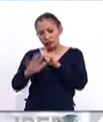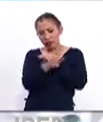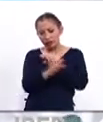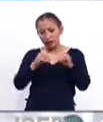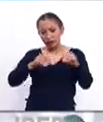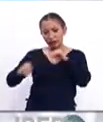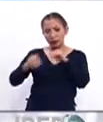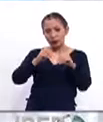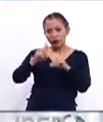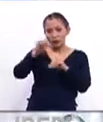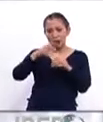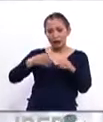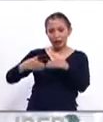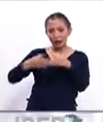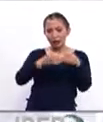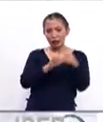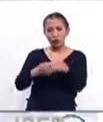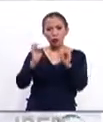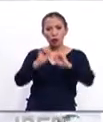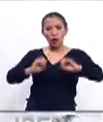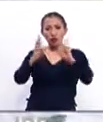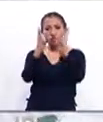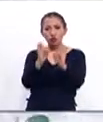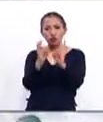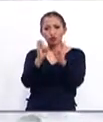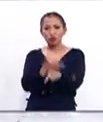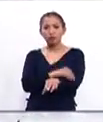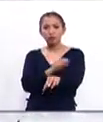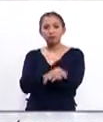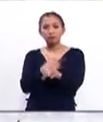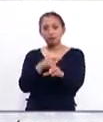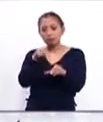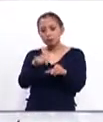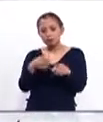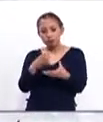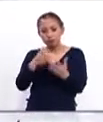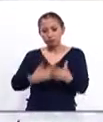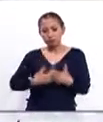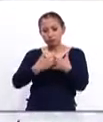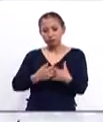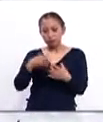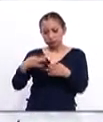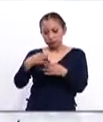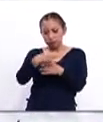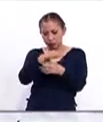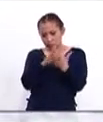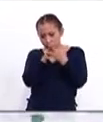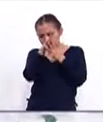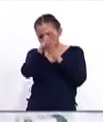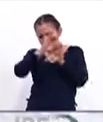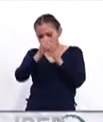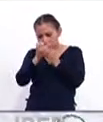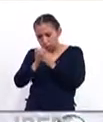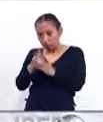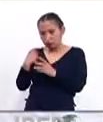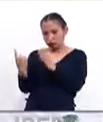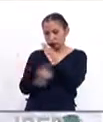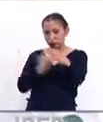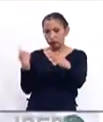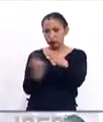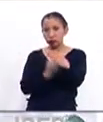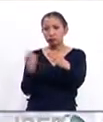del movimiento de los líquidos en la microgravedad. El dispositivo consiste en algunas esferas transparentes y una